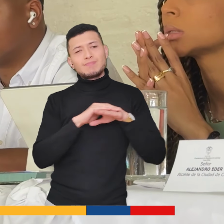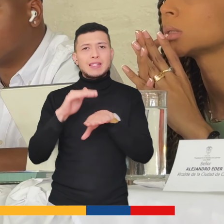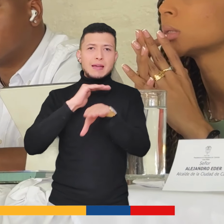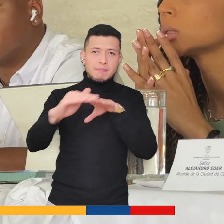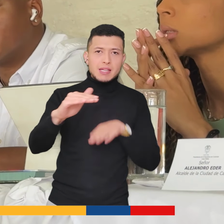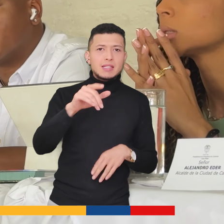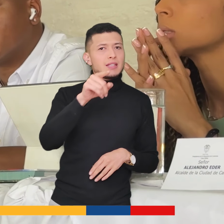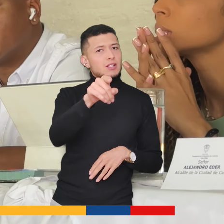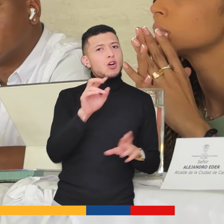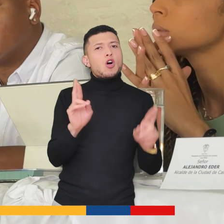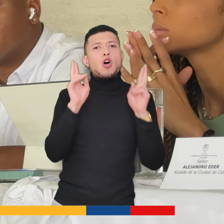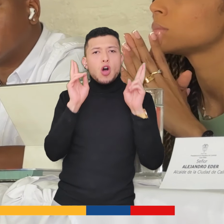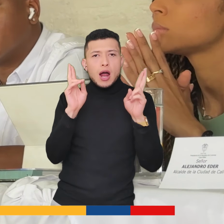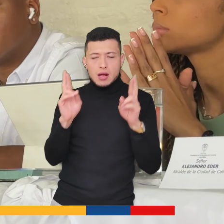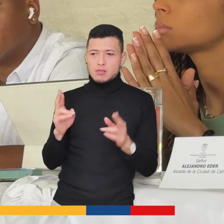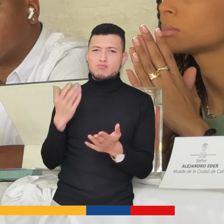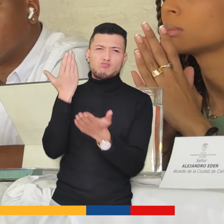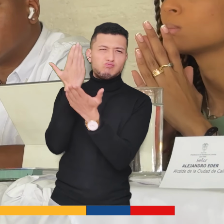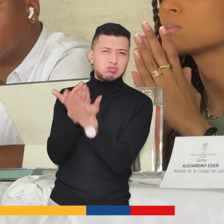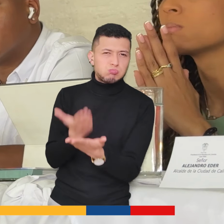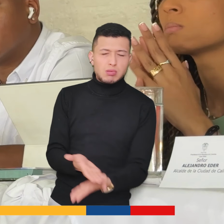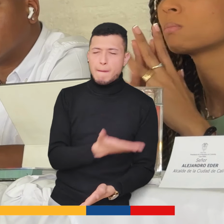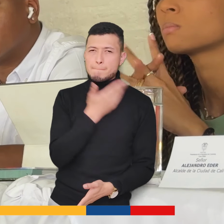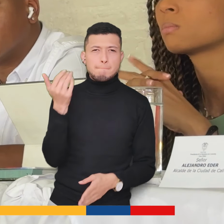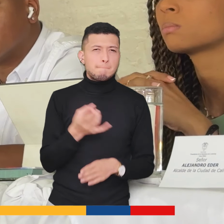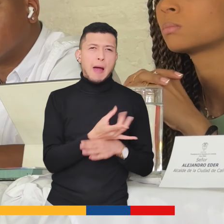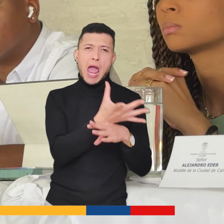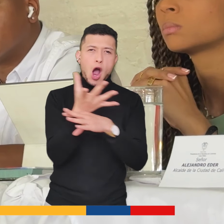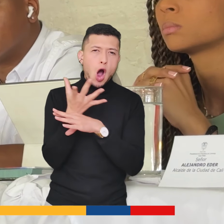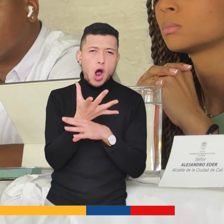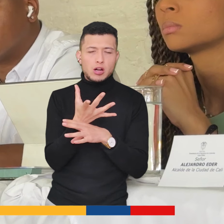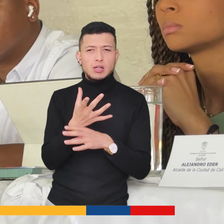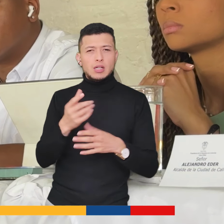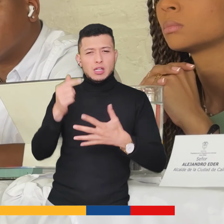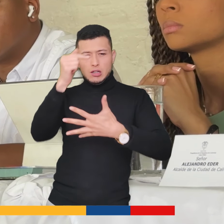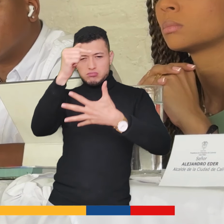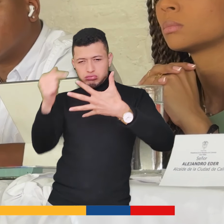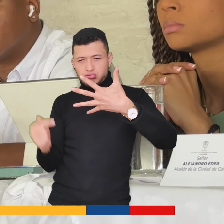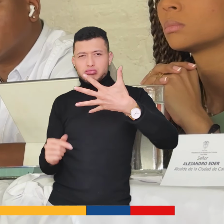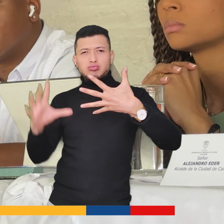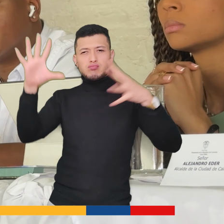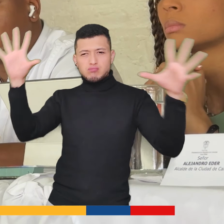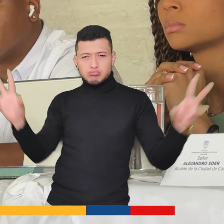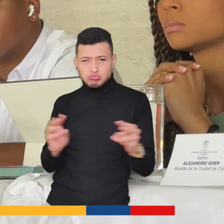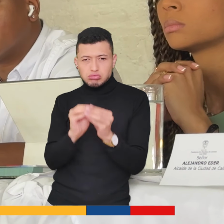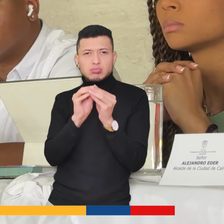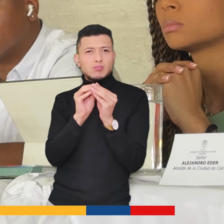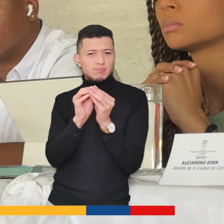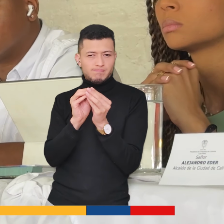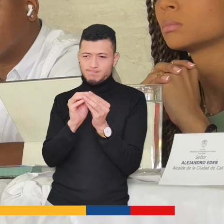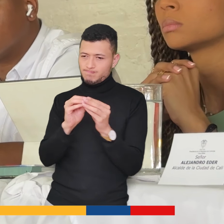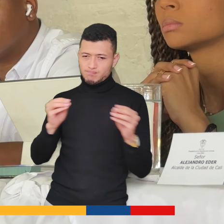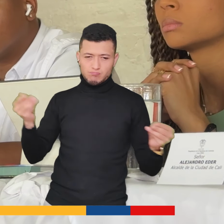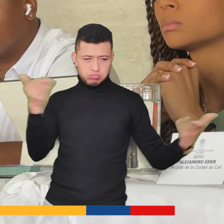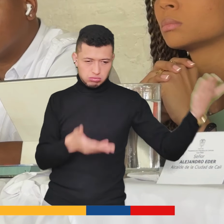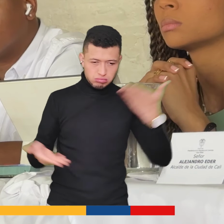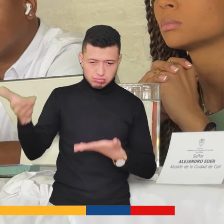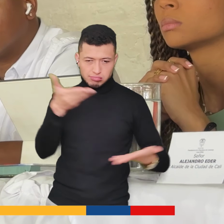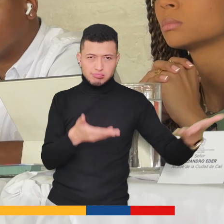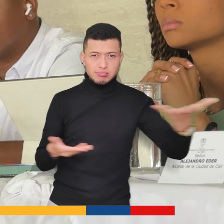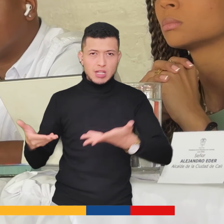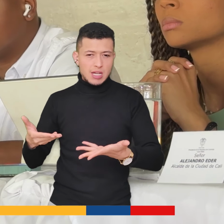salgan las mejores propuestas, el mejor consolidado de esa convergencia que podamos